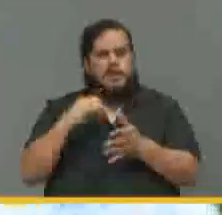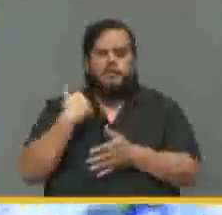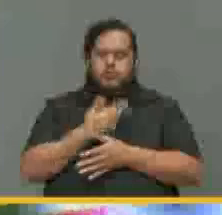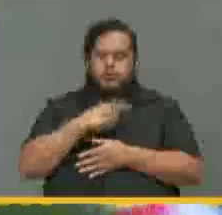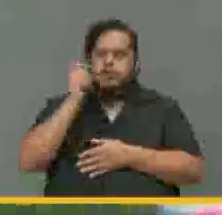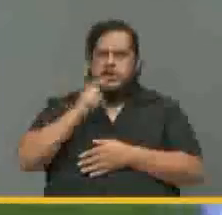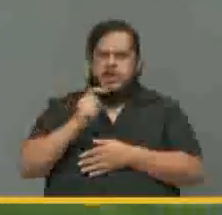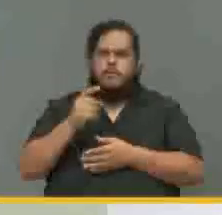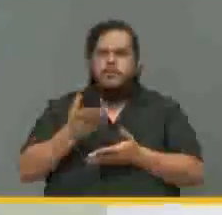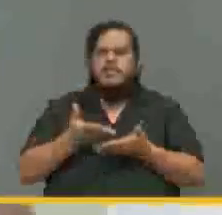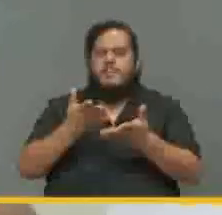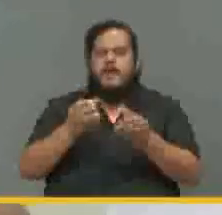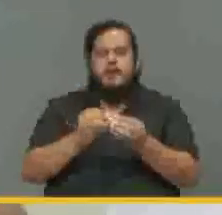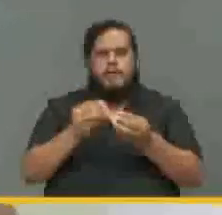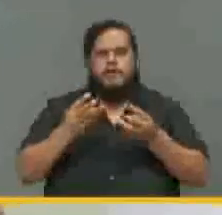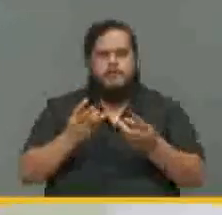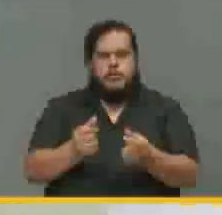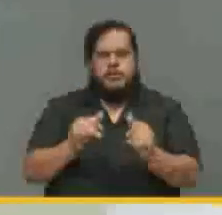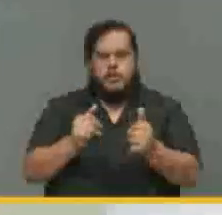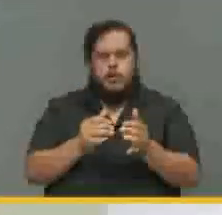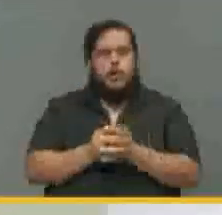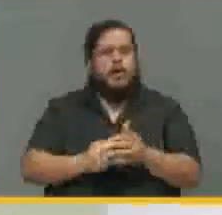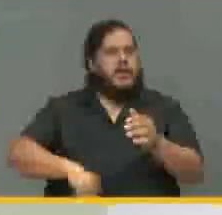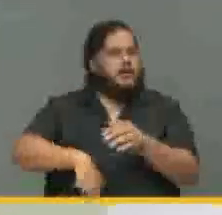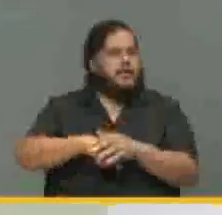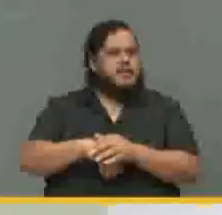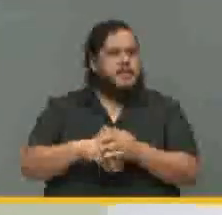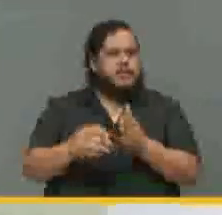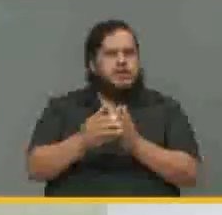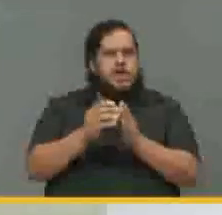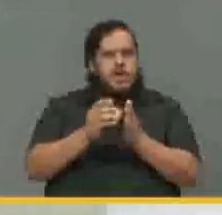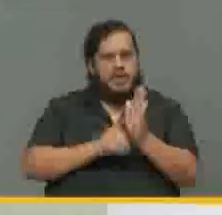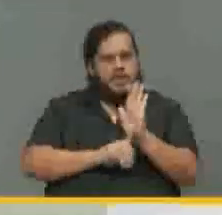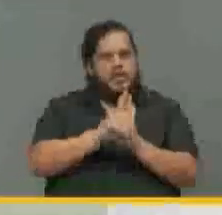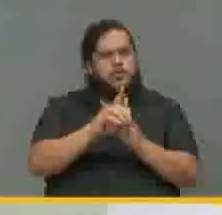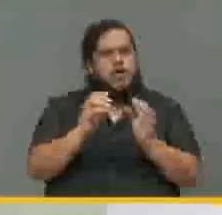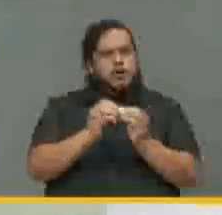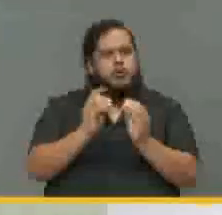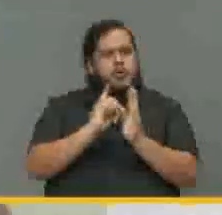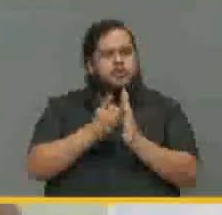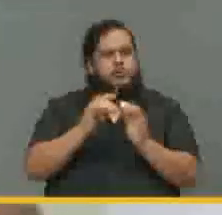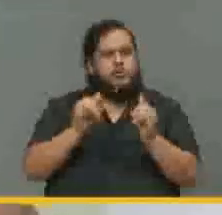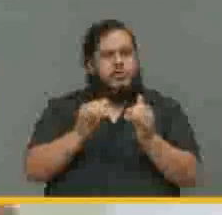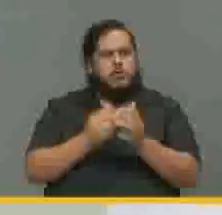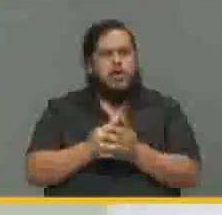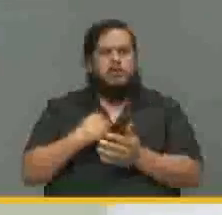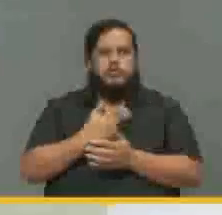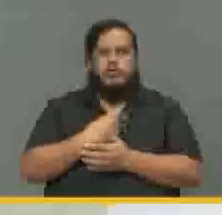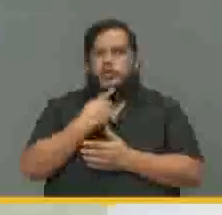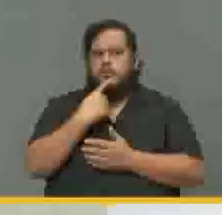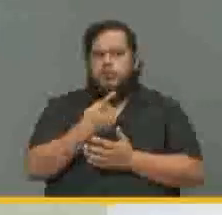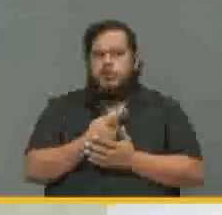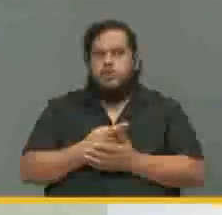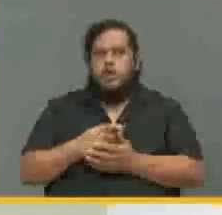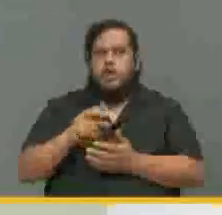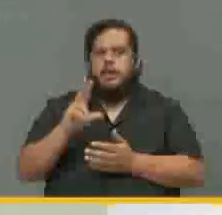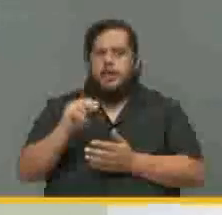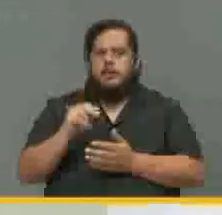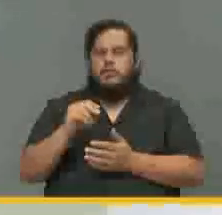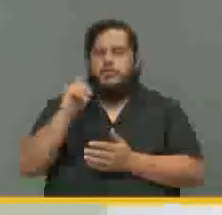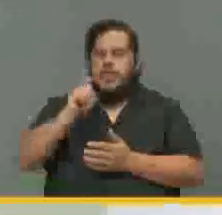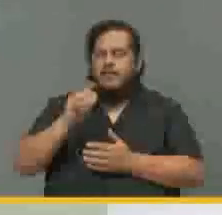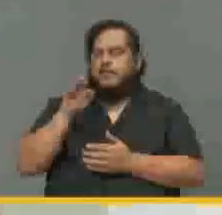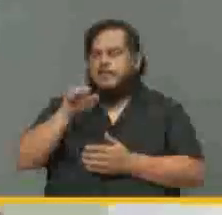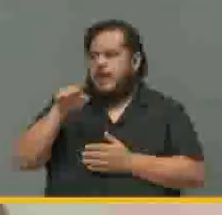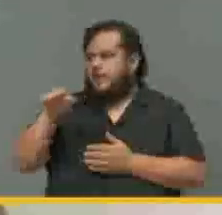darle más fluidez al juego, que el partido se desarrolle con más minutos de juego. Hemos dado la dirección de que no se debe estar advirtiendo a los